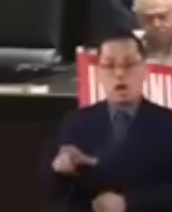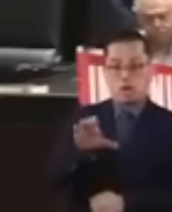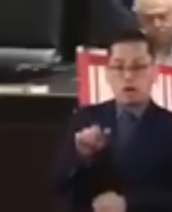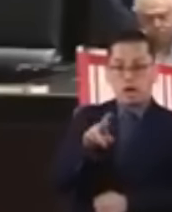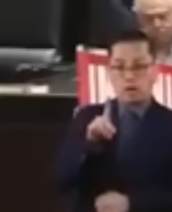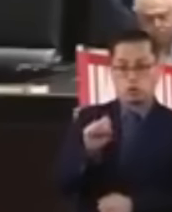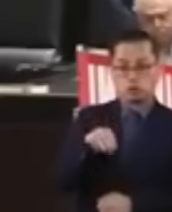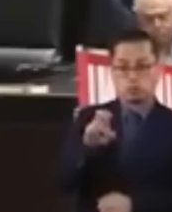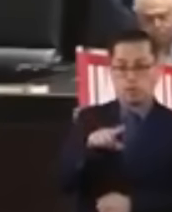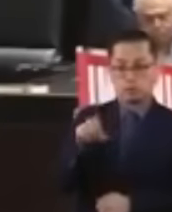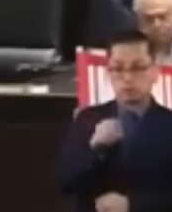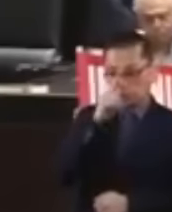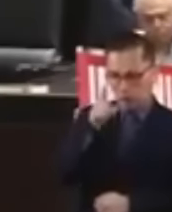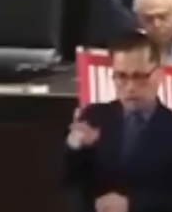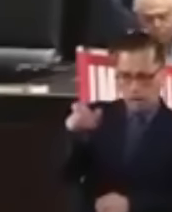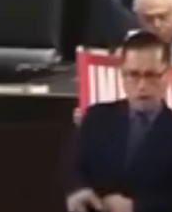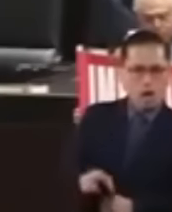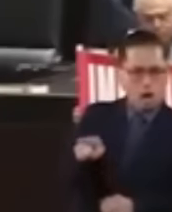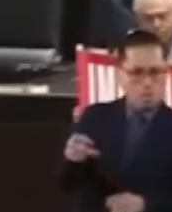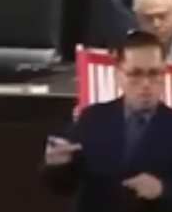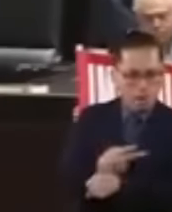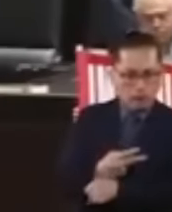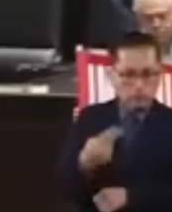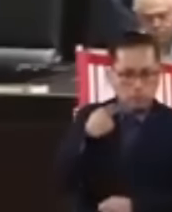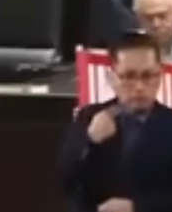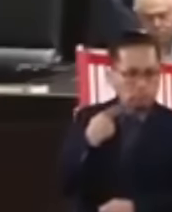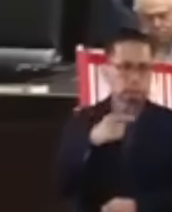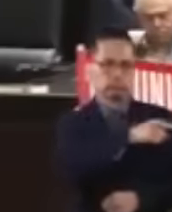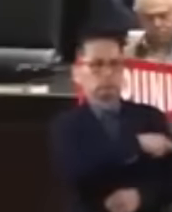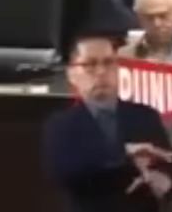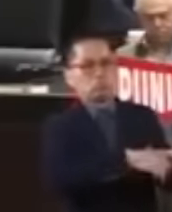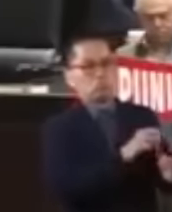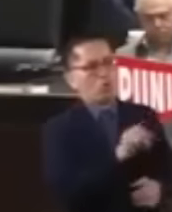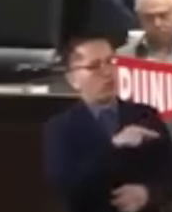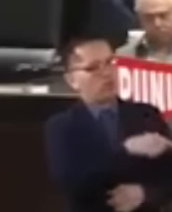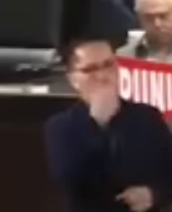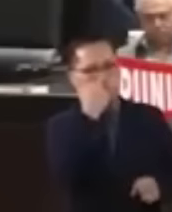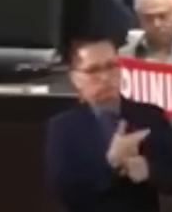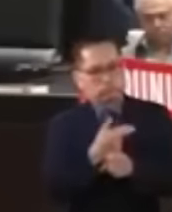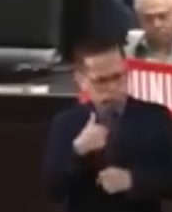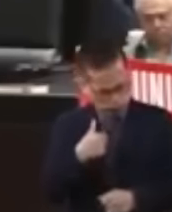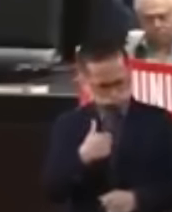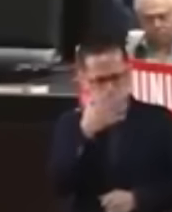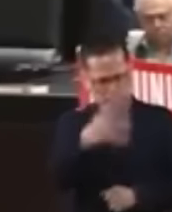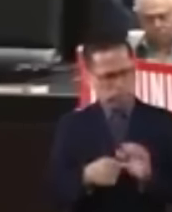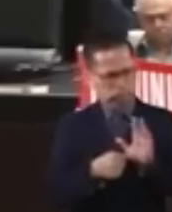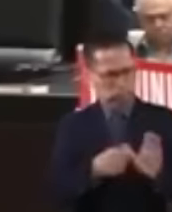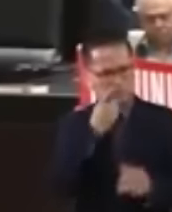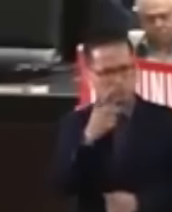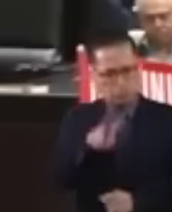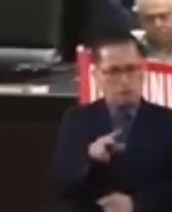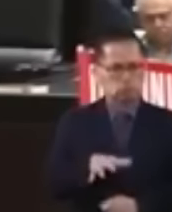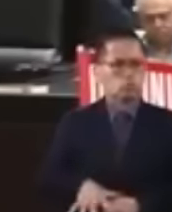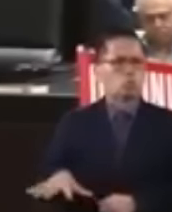Manso. Aquí lo digo desde esta tribuna, con firmeza y con el enojo que sienten millones de mexicanas que hoy